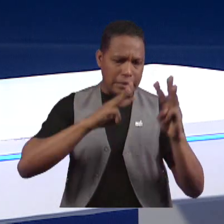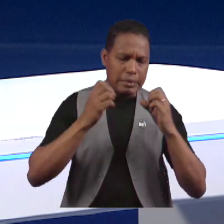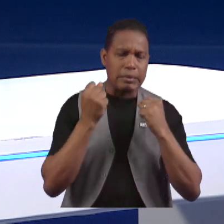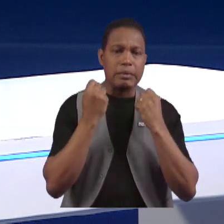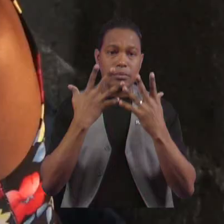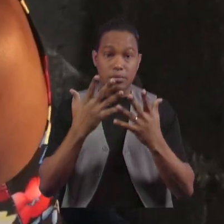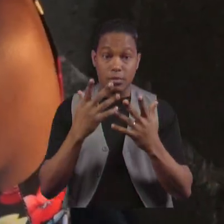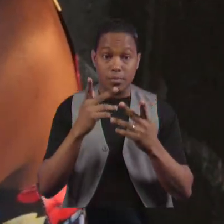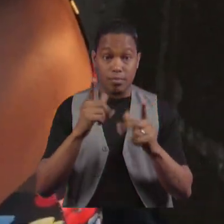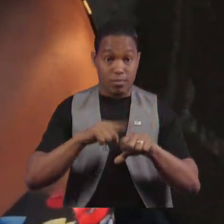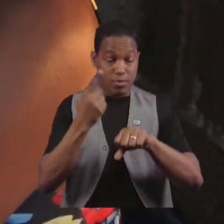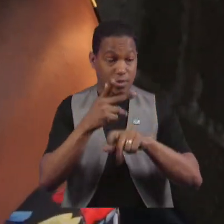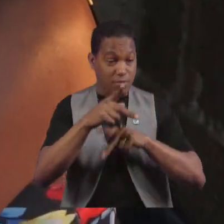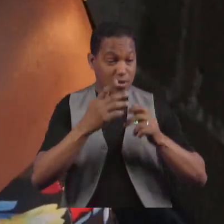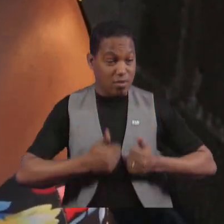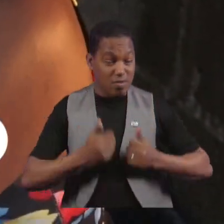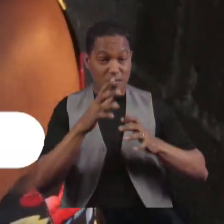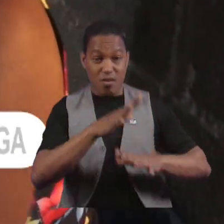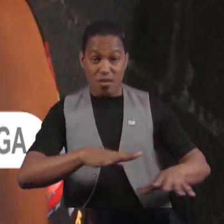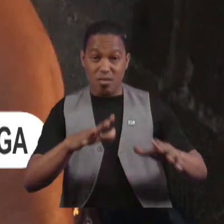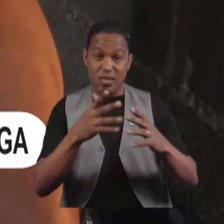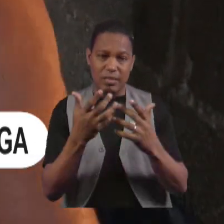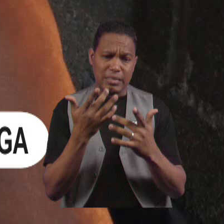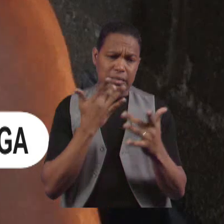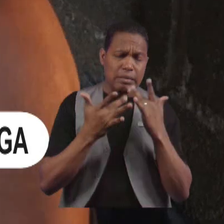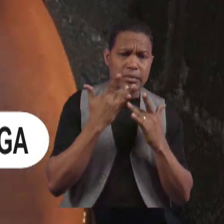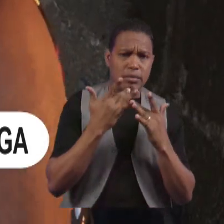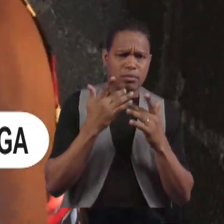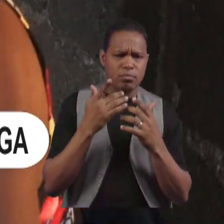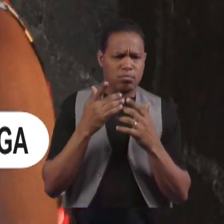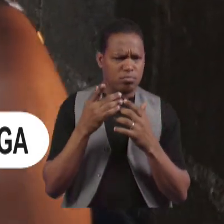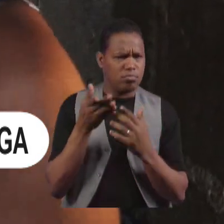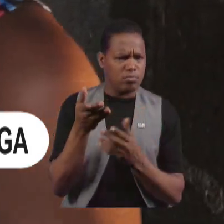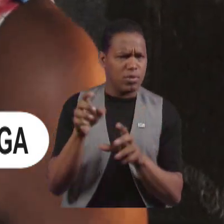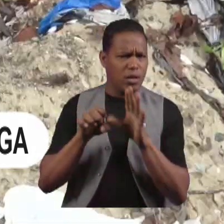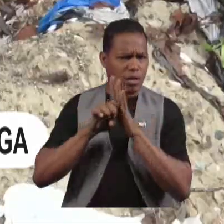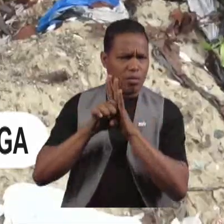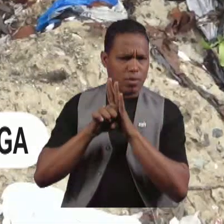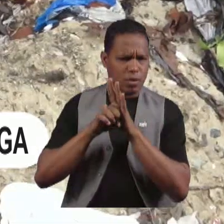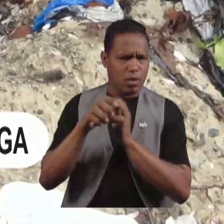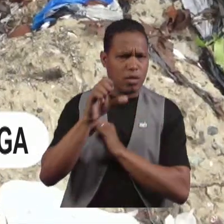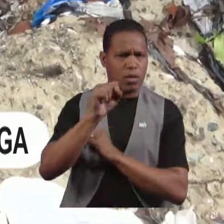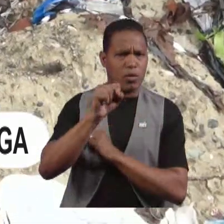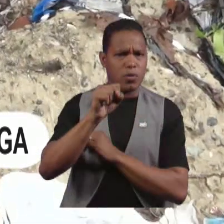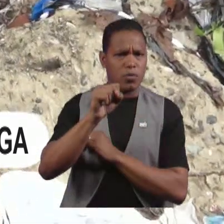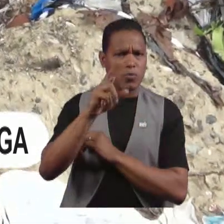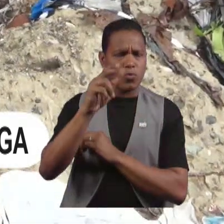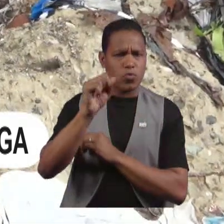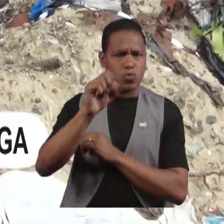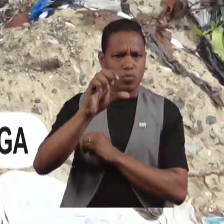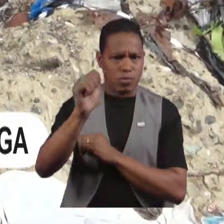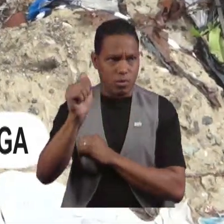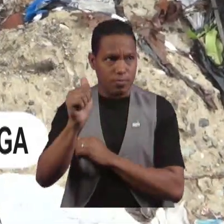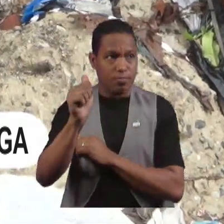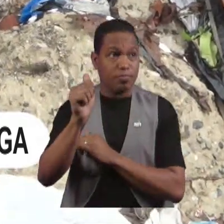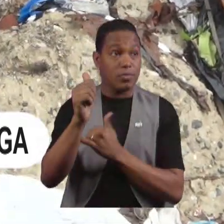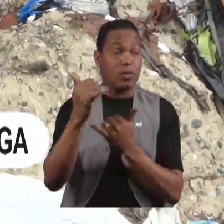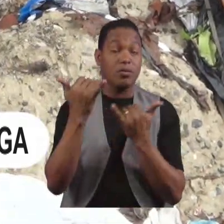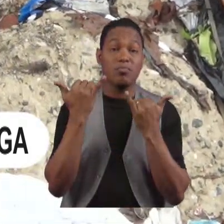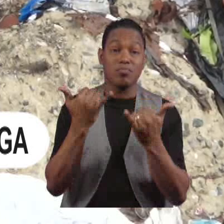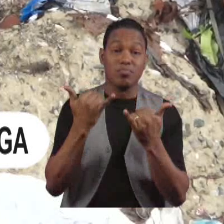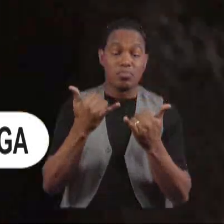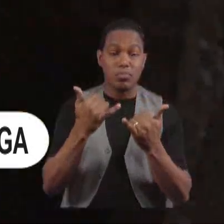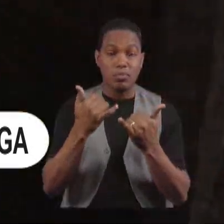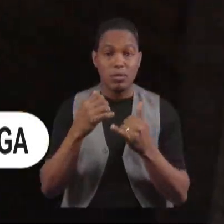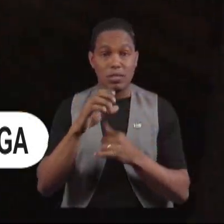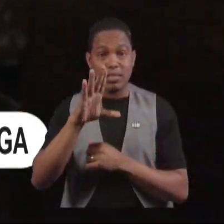aquellos que viven en sectores muy vulnerables. Tal es el caso de La Sursa, ¿no? En donde, pues, en esta ocasión